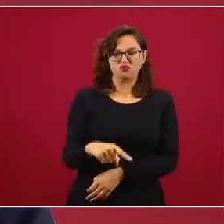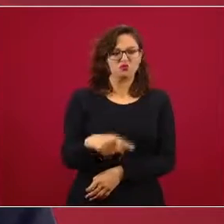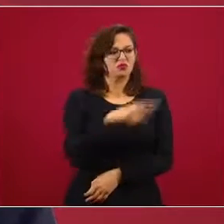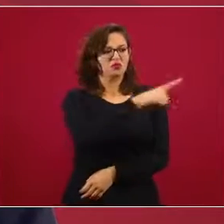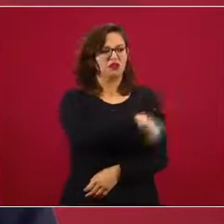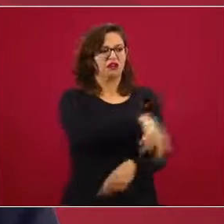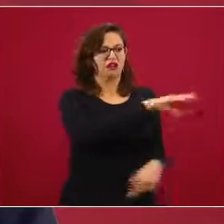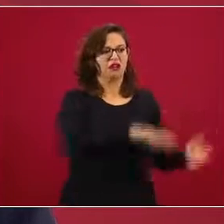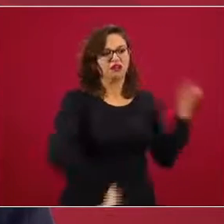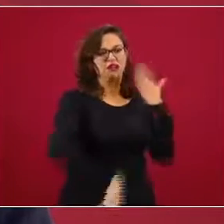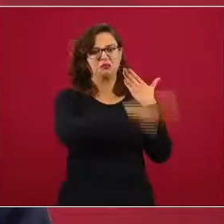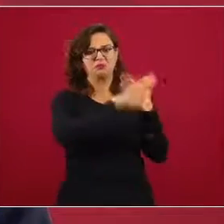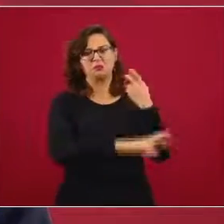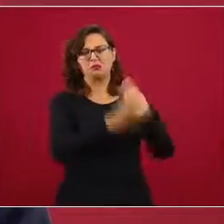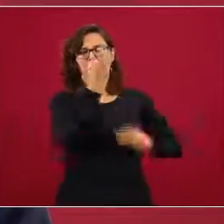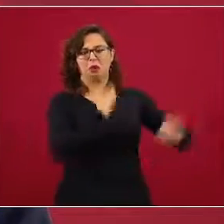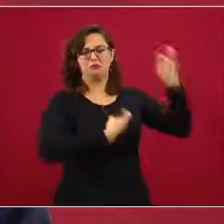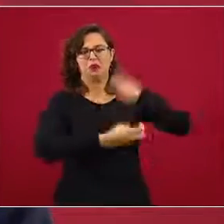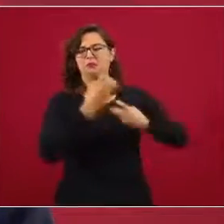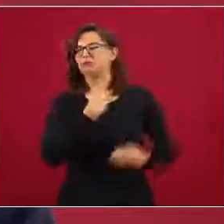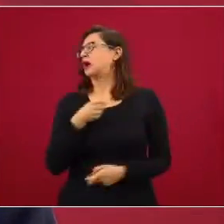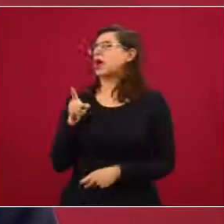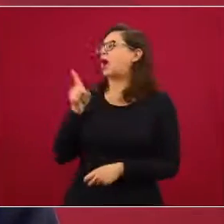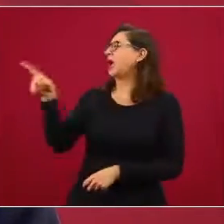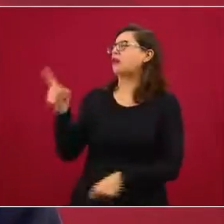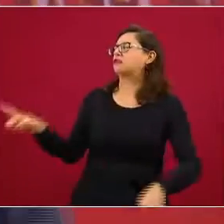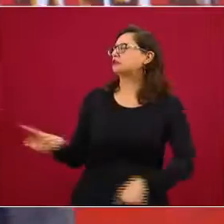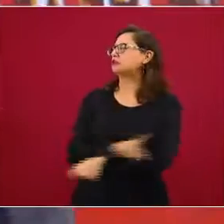vengándome. No es muy fuerte la venganza.